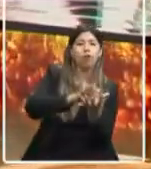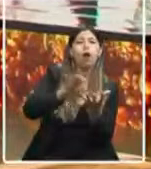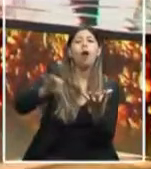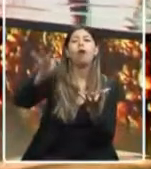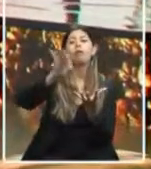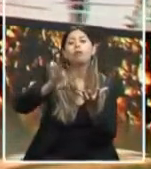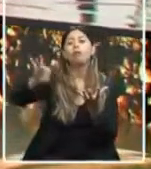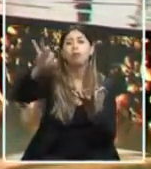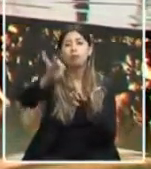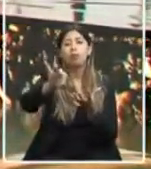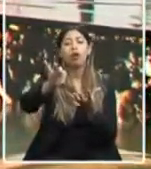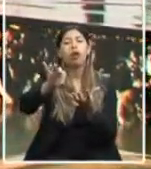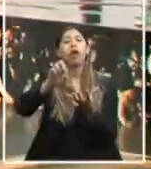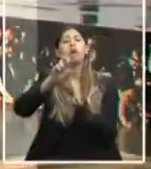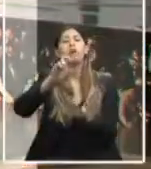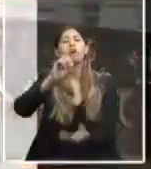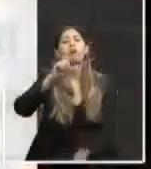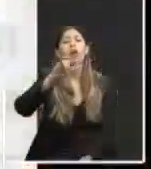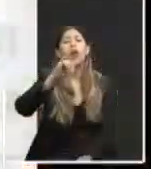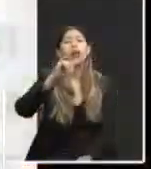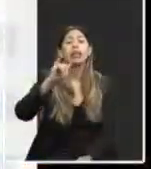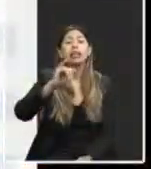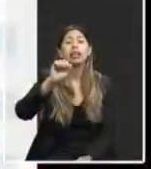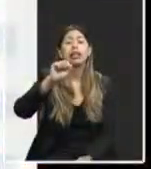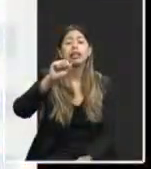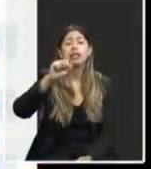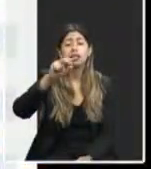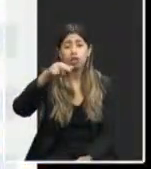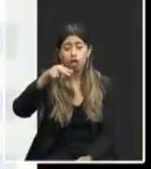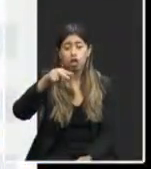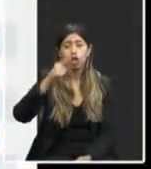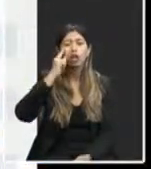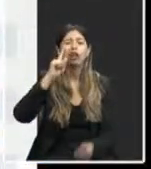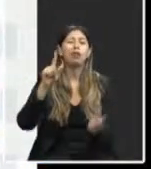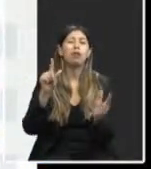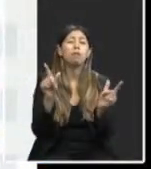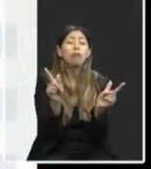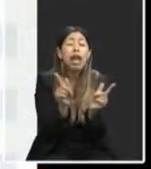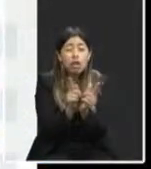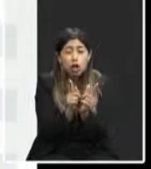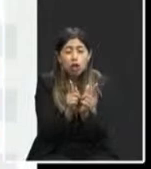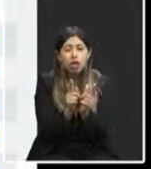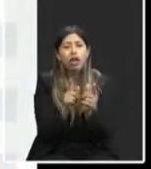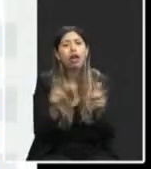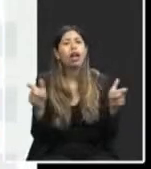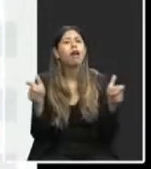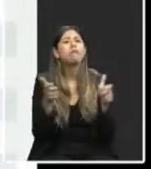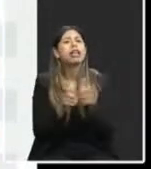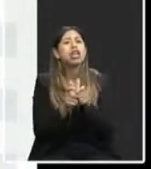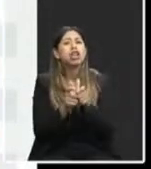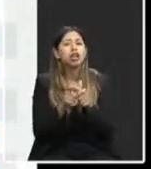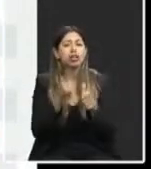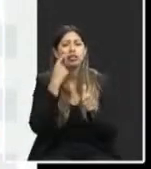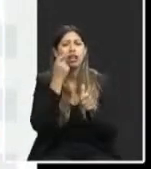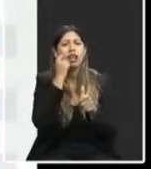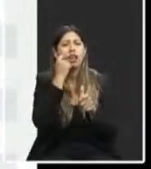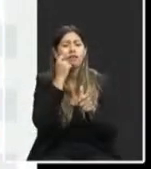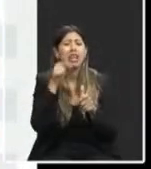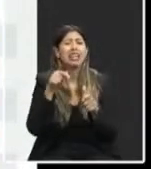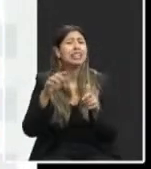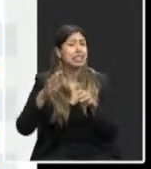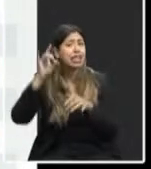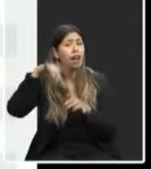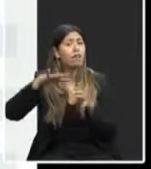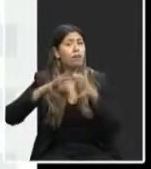enorme de polinizadores a nivel global, pues entonces básicamente no vamos a tener la capacidad